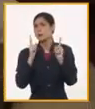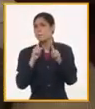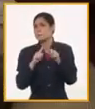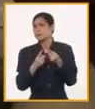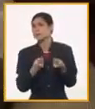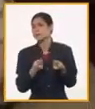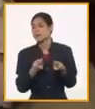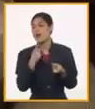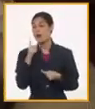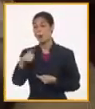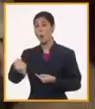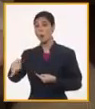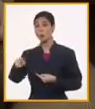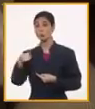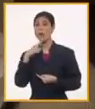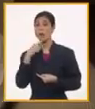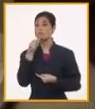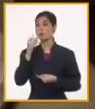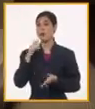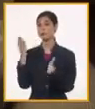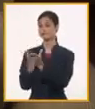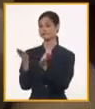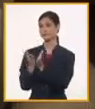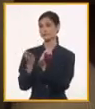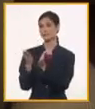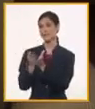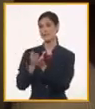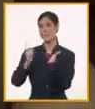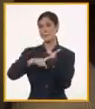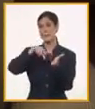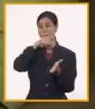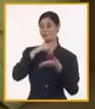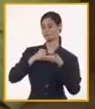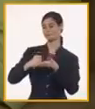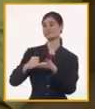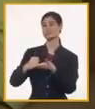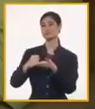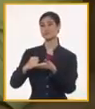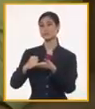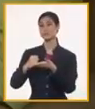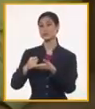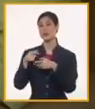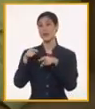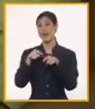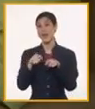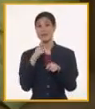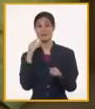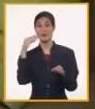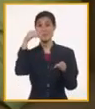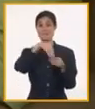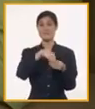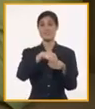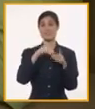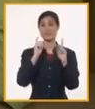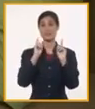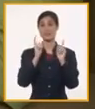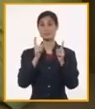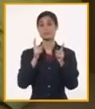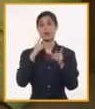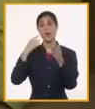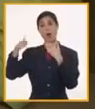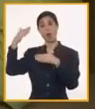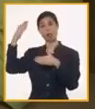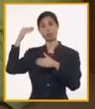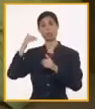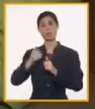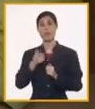verse, puedan estudiar y puedan no tener que ver nunca nada con la política. Y está hablando de la política de aquella época, ¿no? De